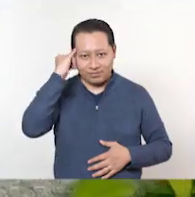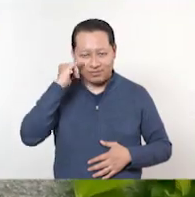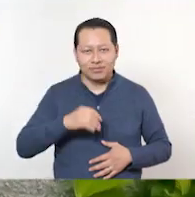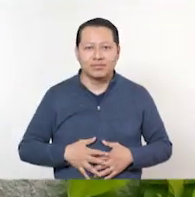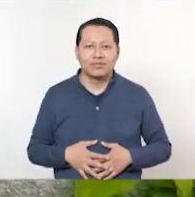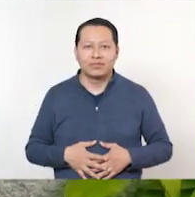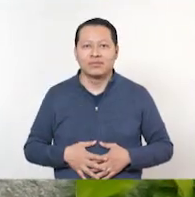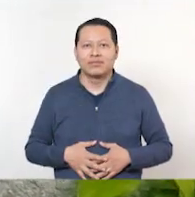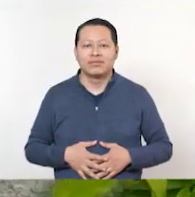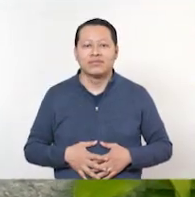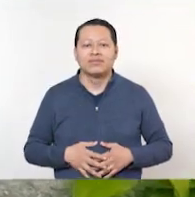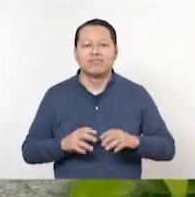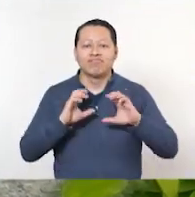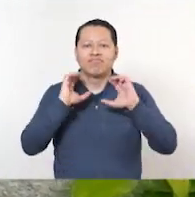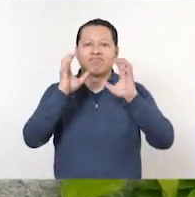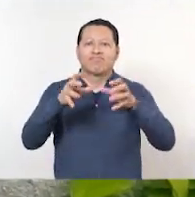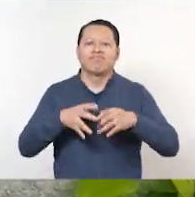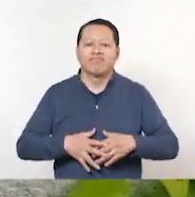Yopalquili náhuatl.